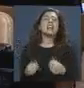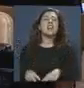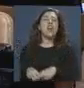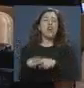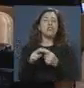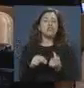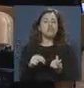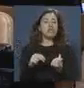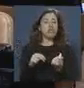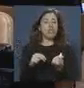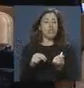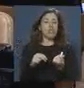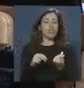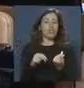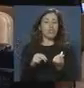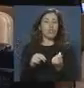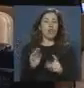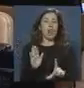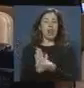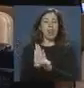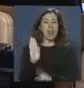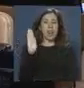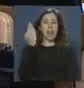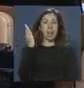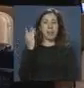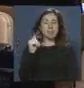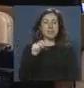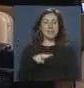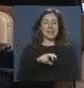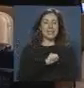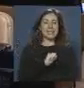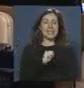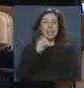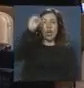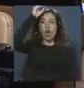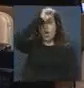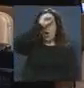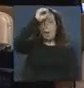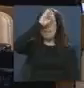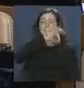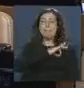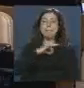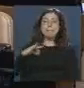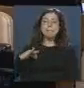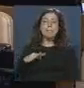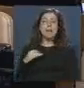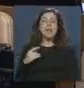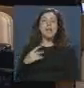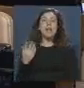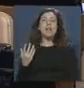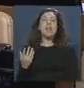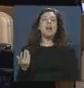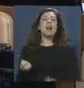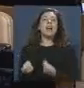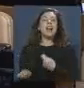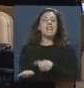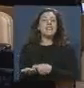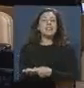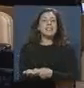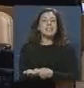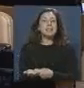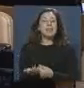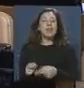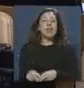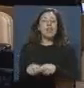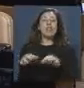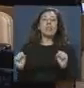recursos destinados a la ley Espejo del Transantiago, y la opinión de la ministra respecto a una fuente de financiamiento, y si es posible que estos